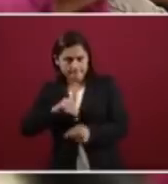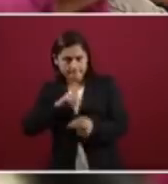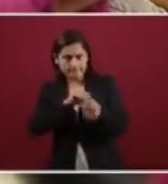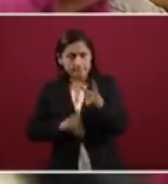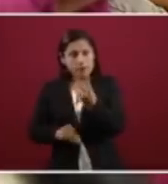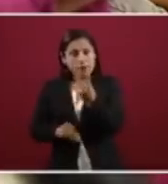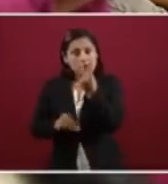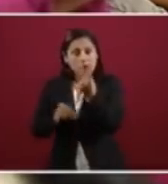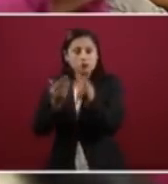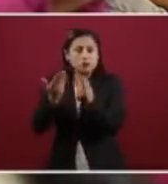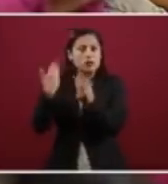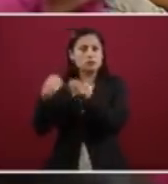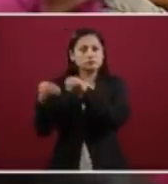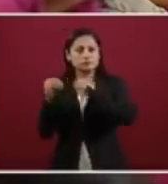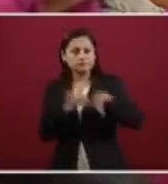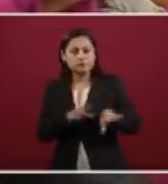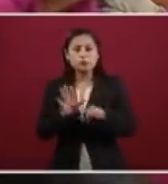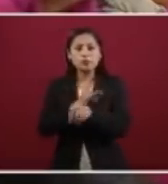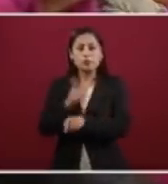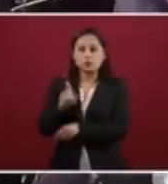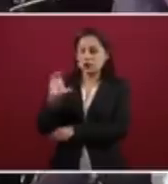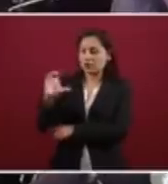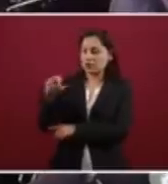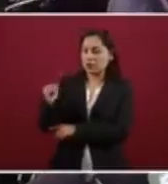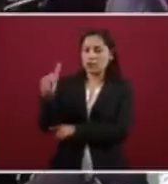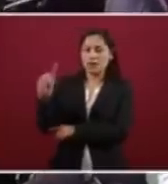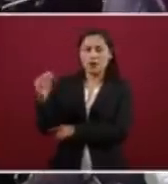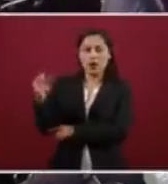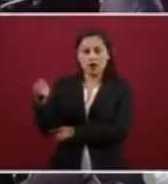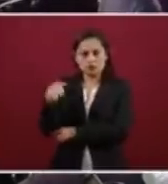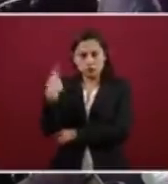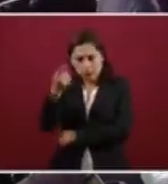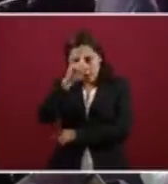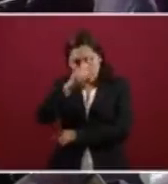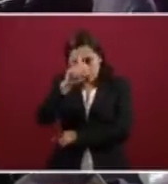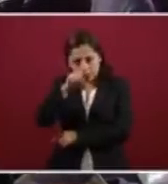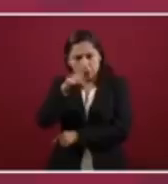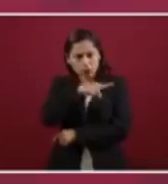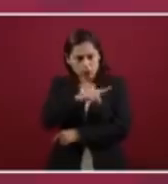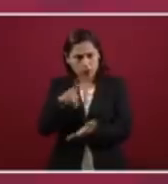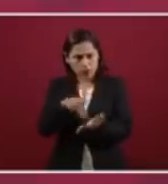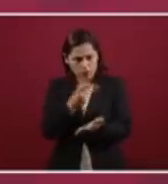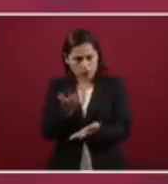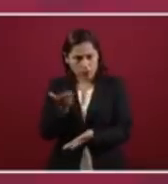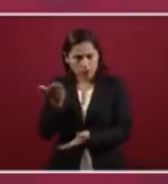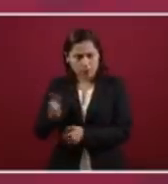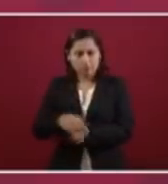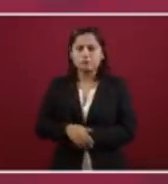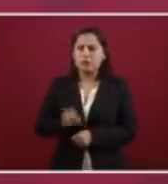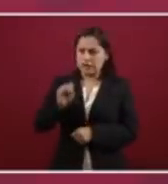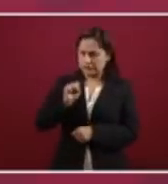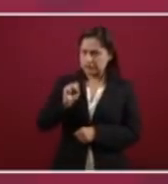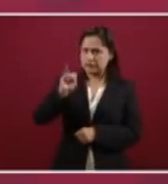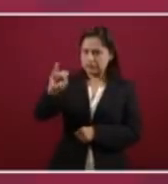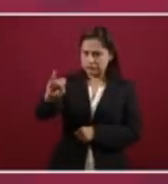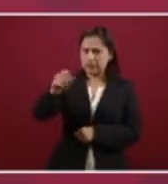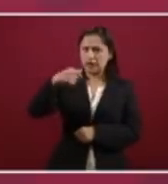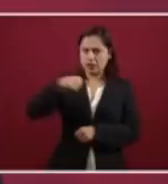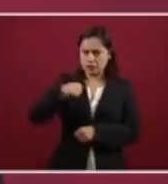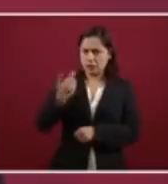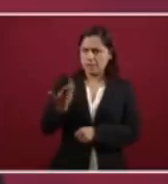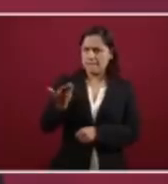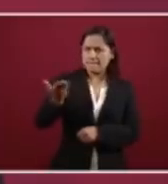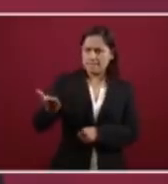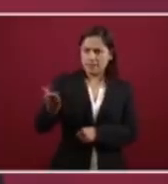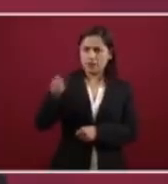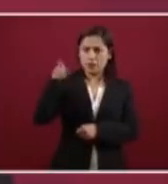ocasiones, sí, al respecto. Sí, yo lo hago, y no solo estas dos líneas de investigación, todas